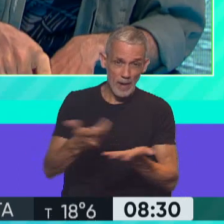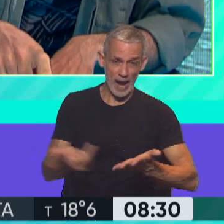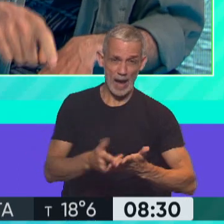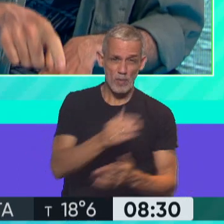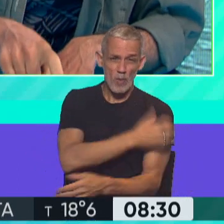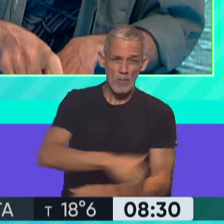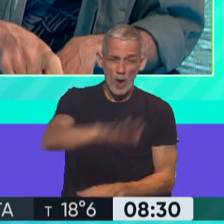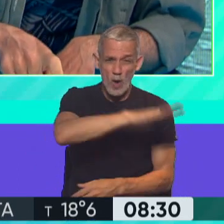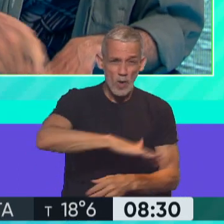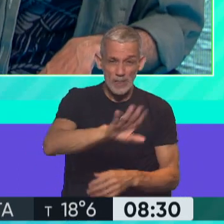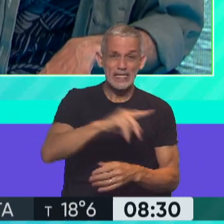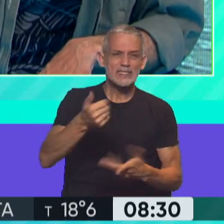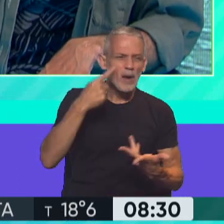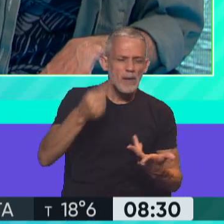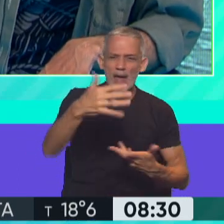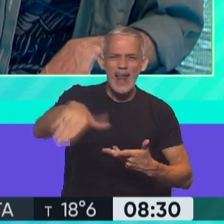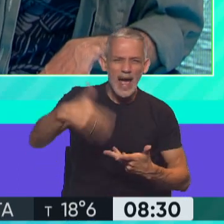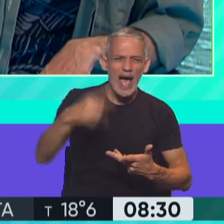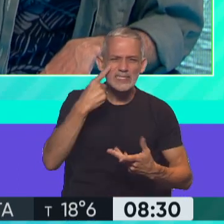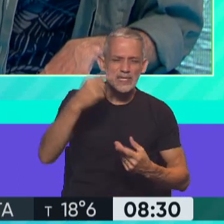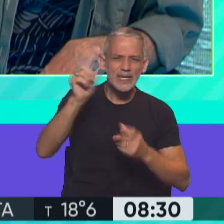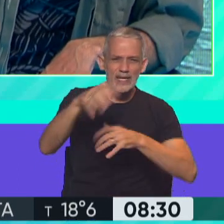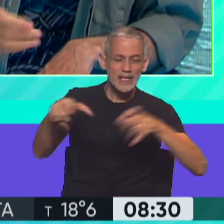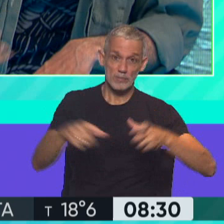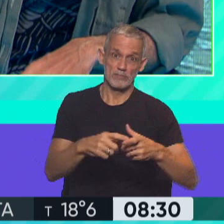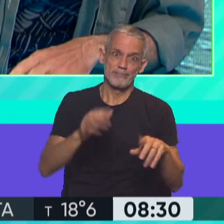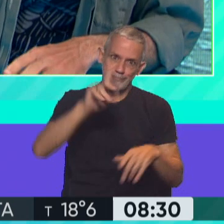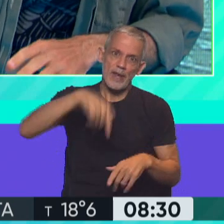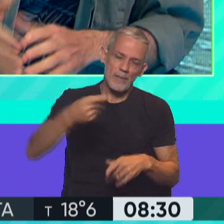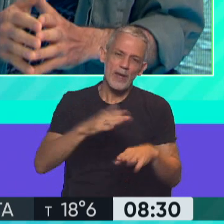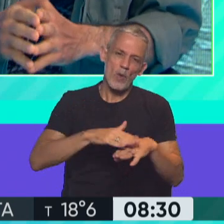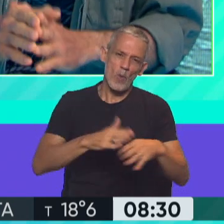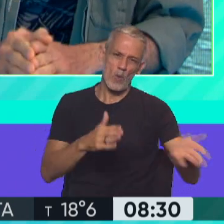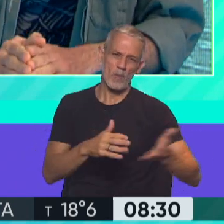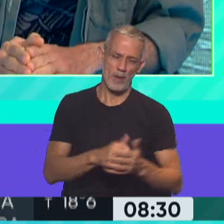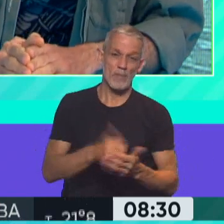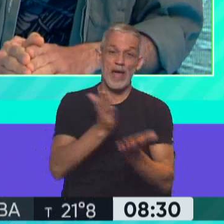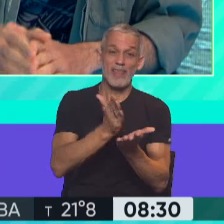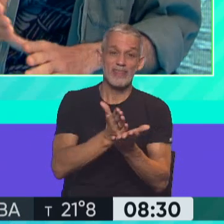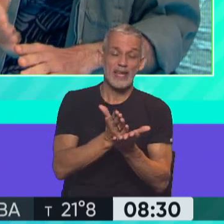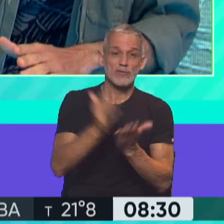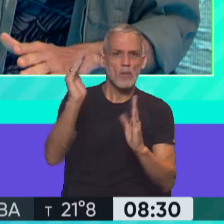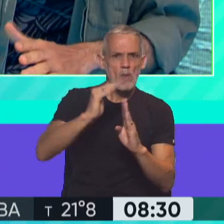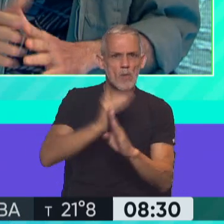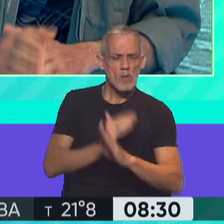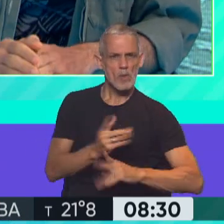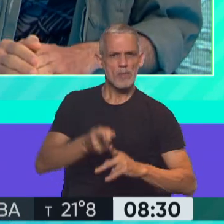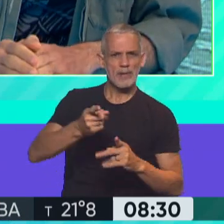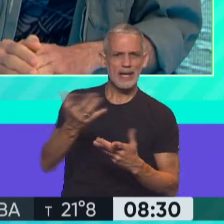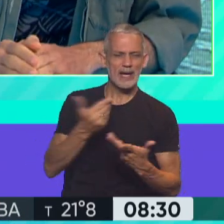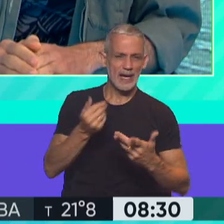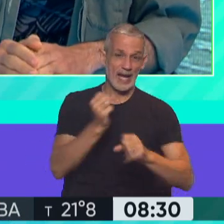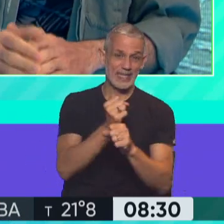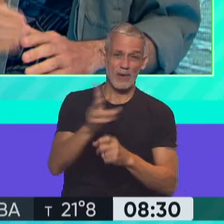hambre que se ve en las calles es consecuencia de esas políticas. Las políticas de recortarle derechos a los trabajadores, bueno, de las